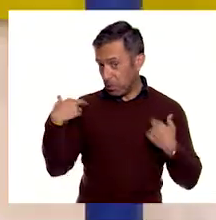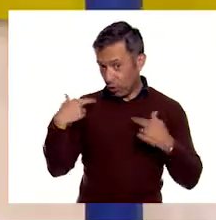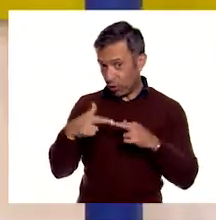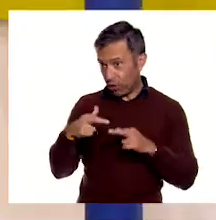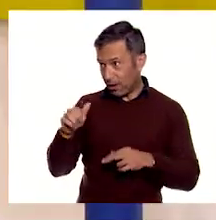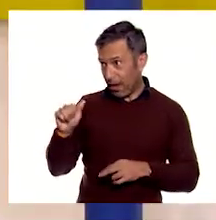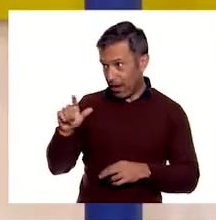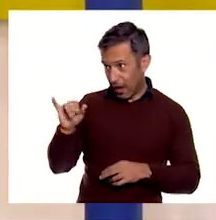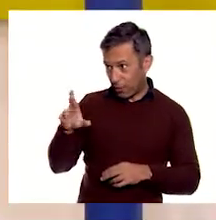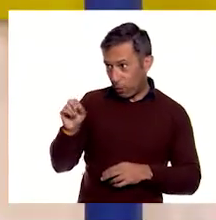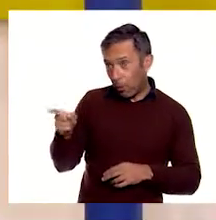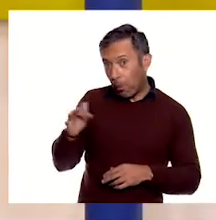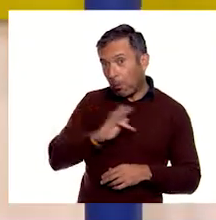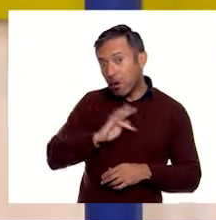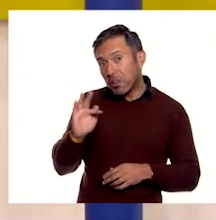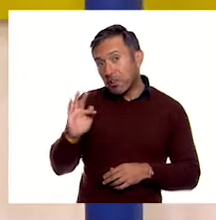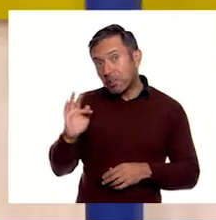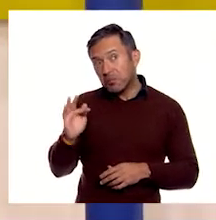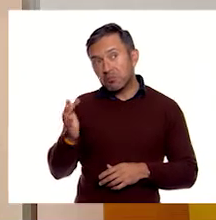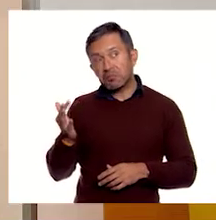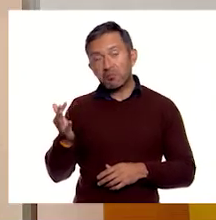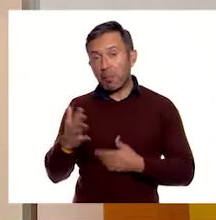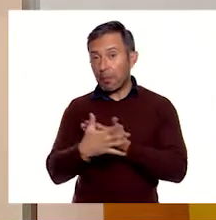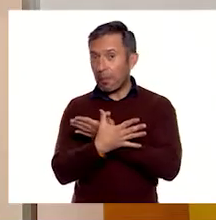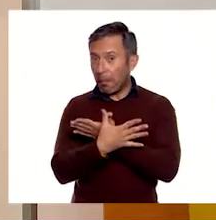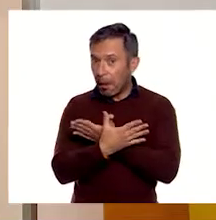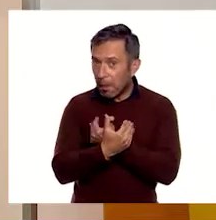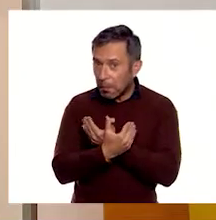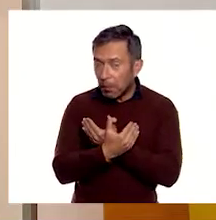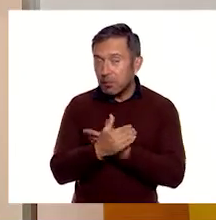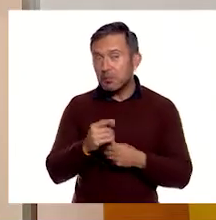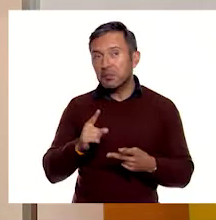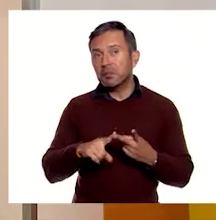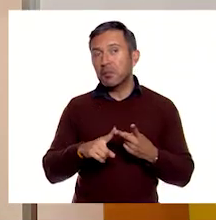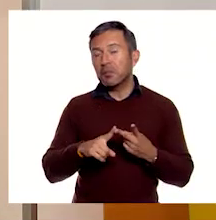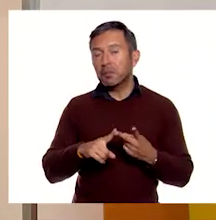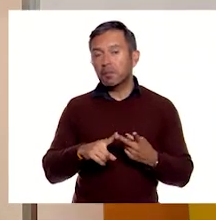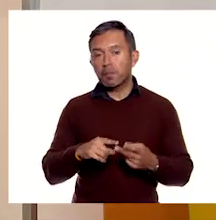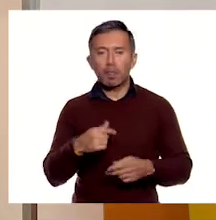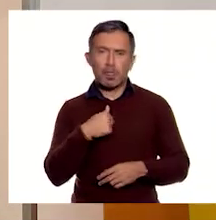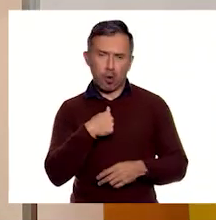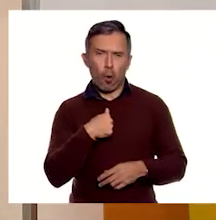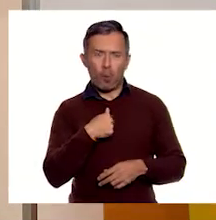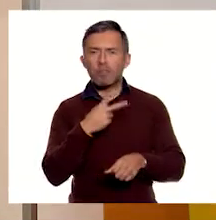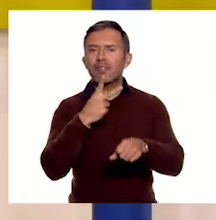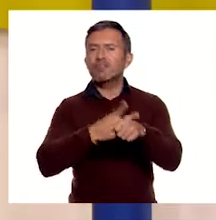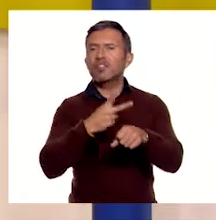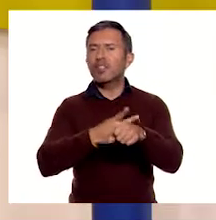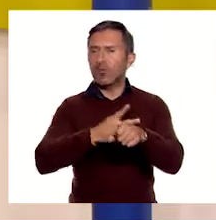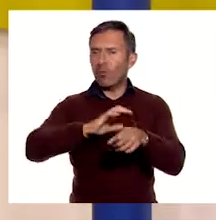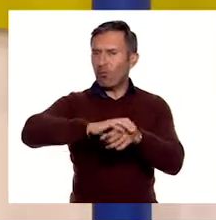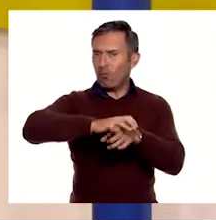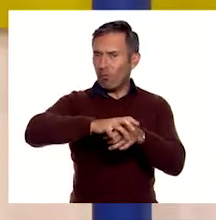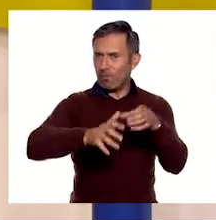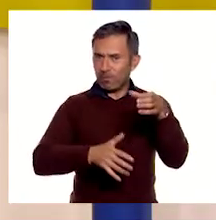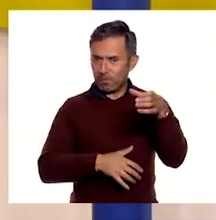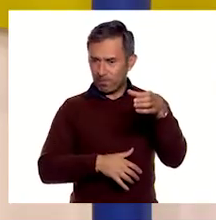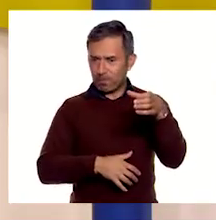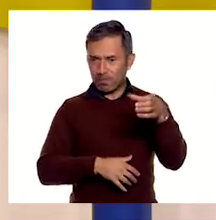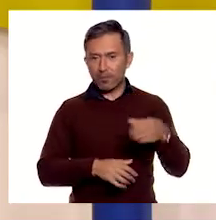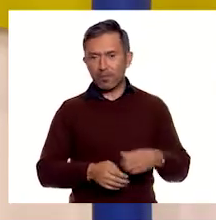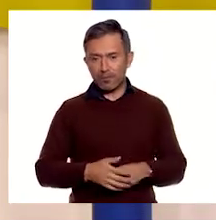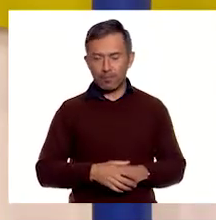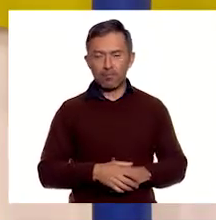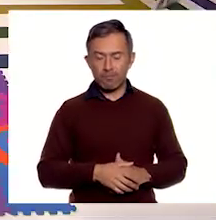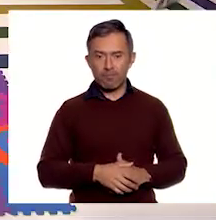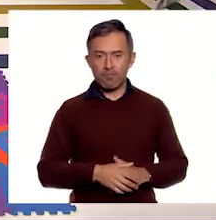hacer, no sé, uh-huh, una mariposa. Ajá. Yo puse un frasquito. Ok, yo voy a hacer una pecera. Aquí